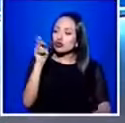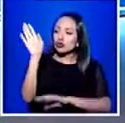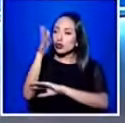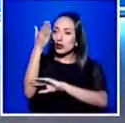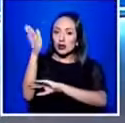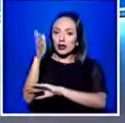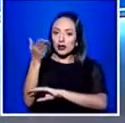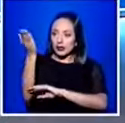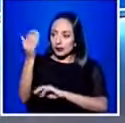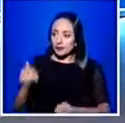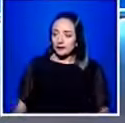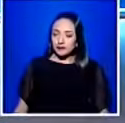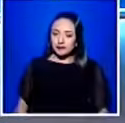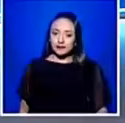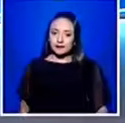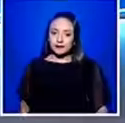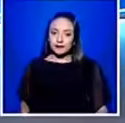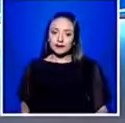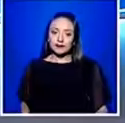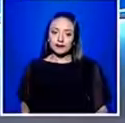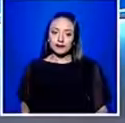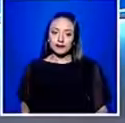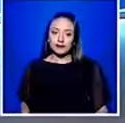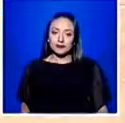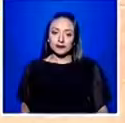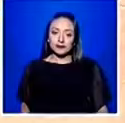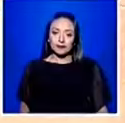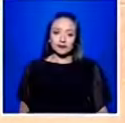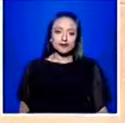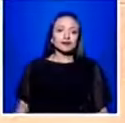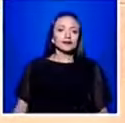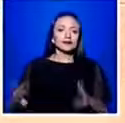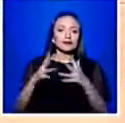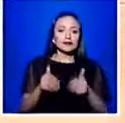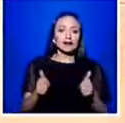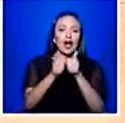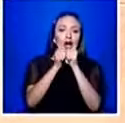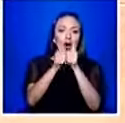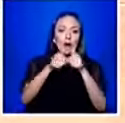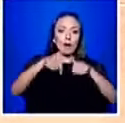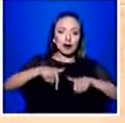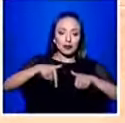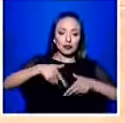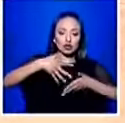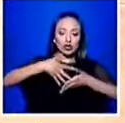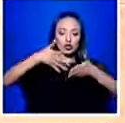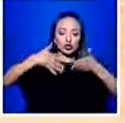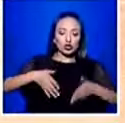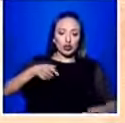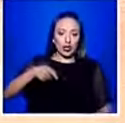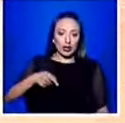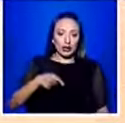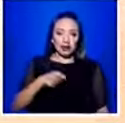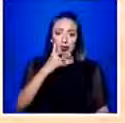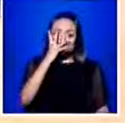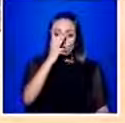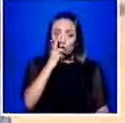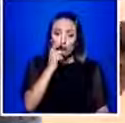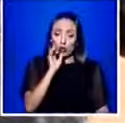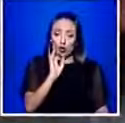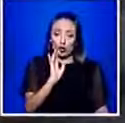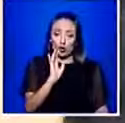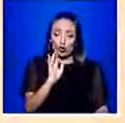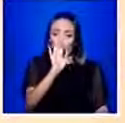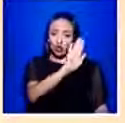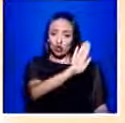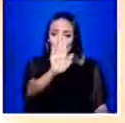los quiteños. Carlos Luis. Seguimos acompañando, Juan Carlos, a los estudiantes en este día muy significativo para la vida de